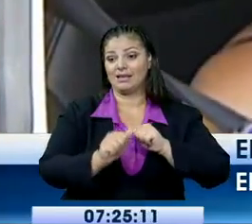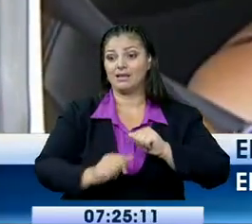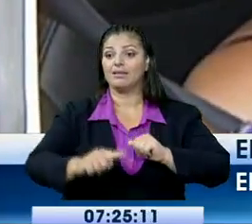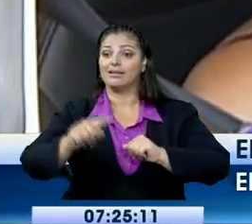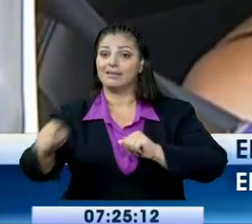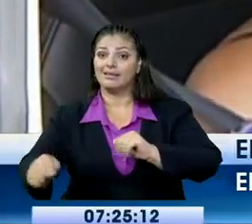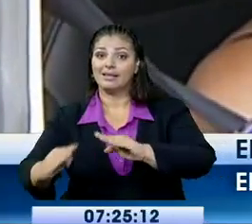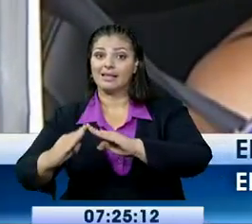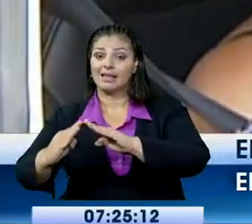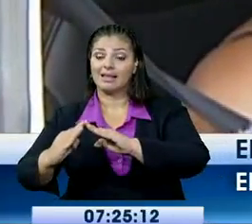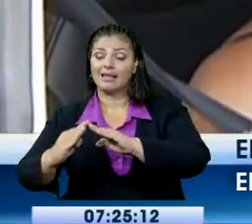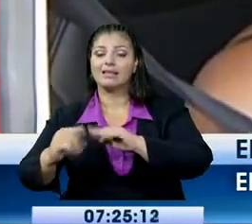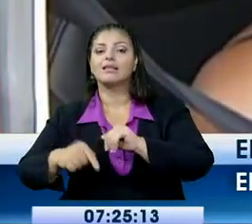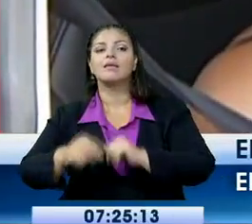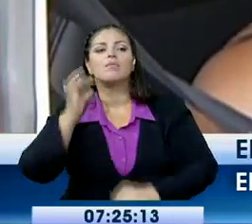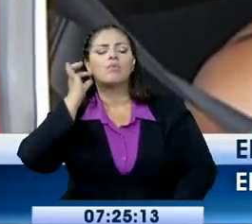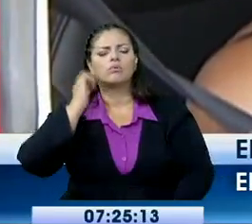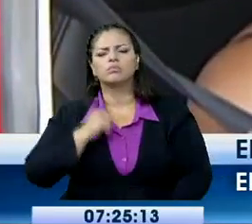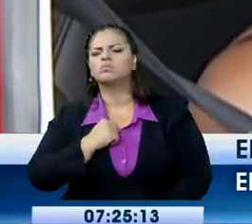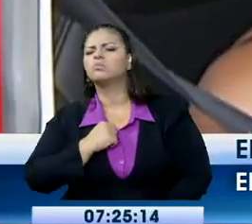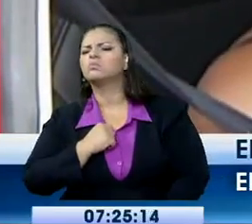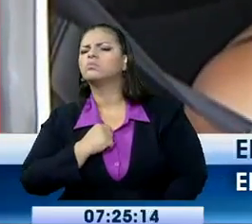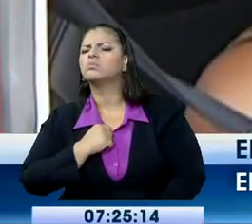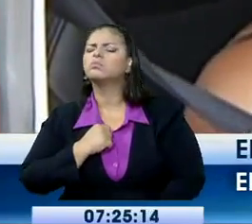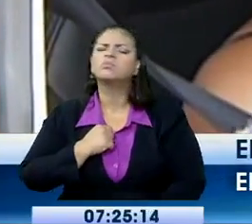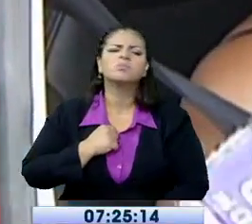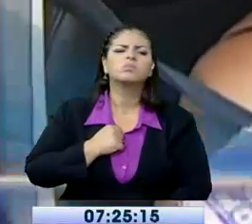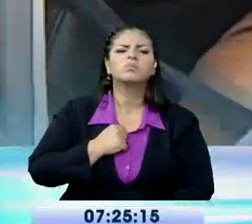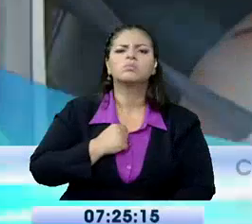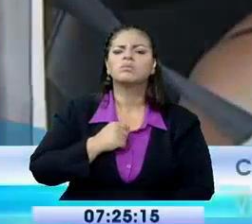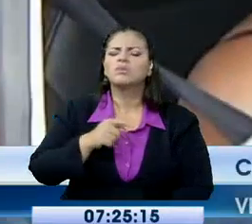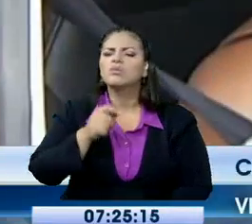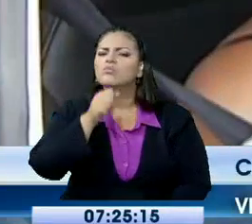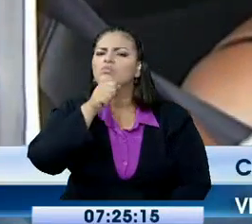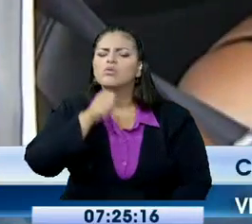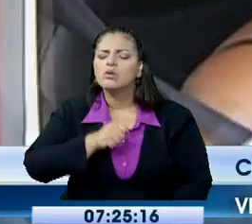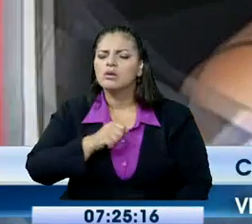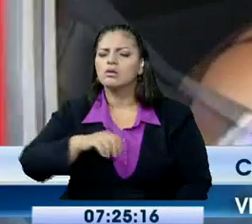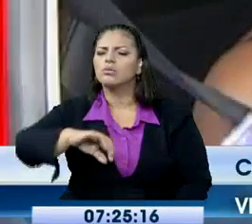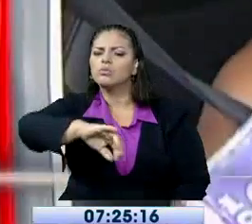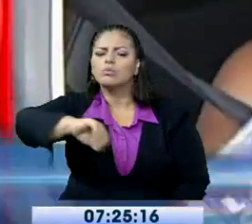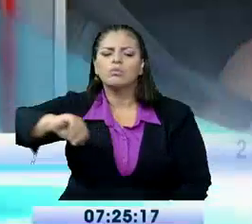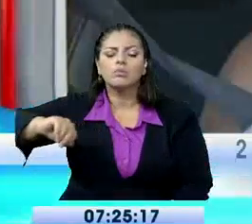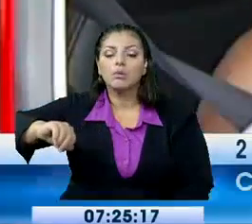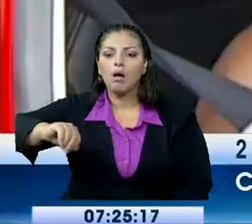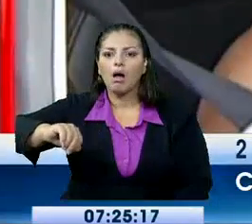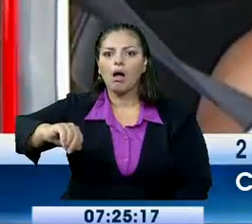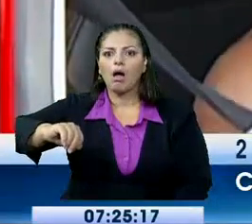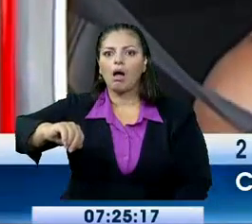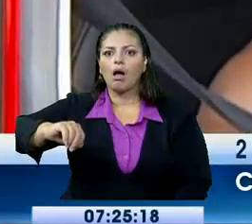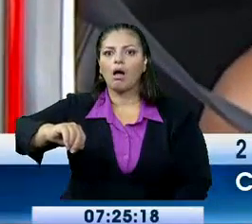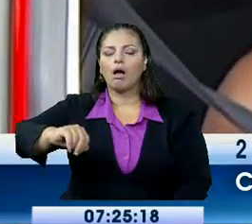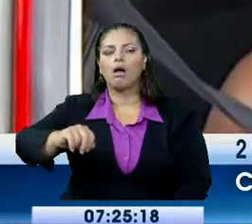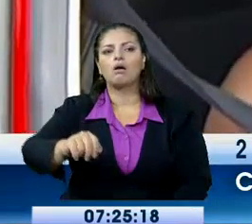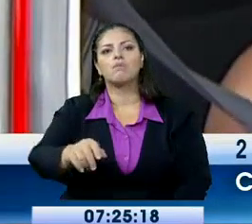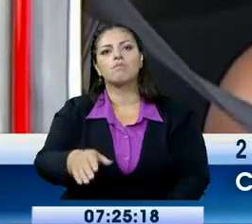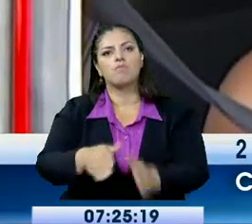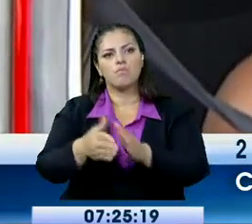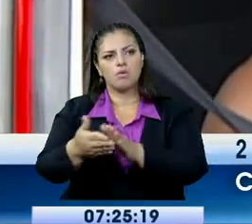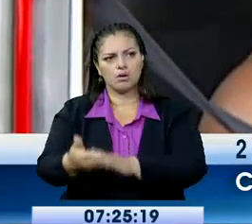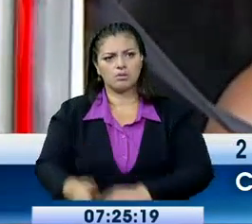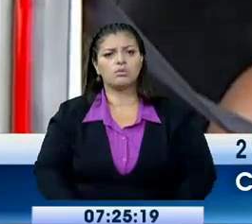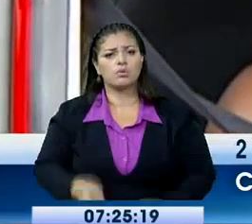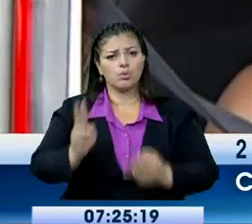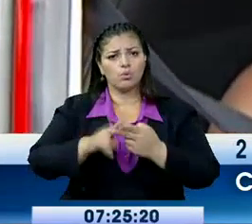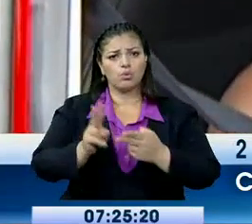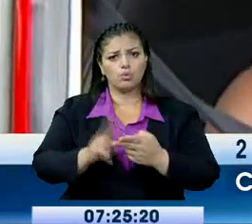Y en la mañana como que la hija se ha dado cuenta de que los señores habían muerto. Sí, los veíamos que salían, era un señor mayor que salía